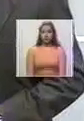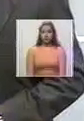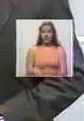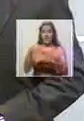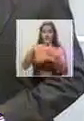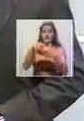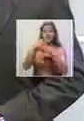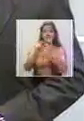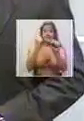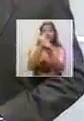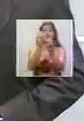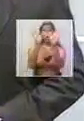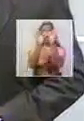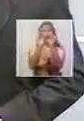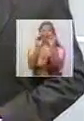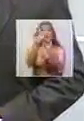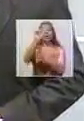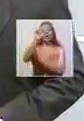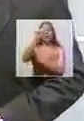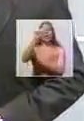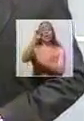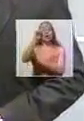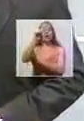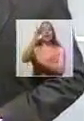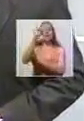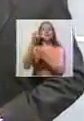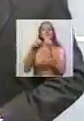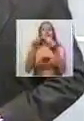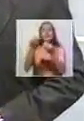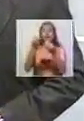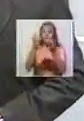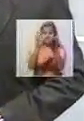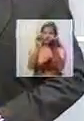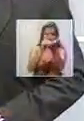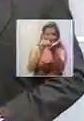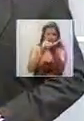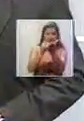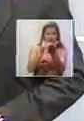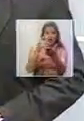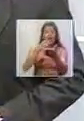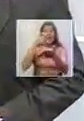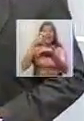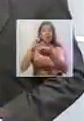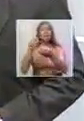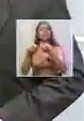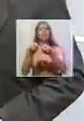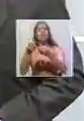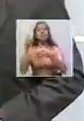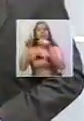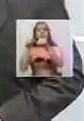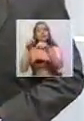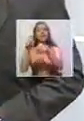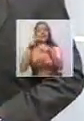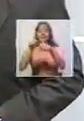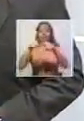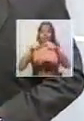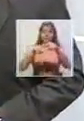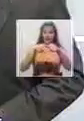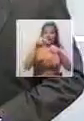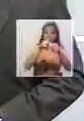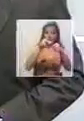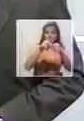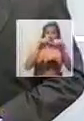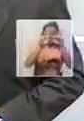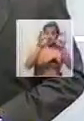A partir de este año, los congresos de Andes serán virtuales. La certificación de asistencia dependerá de la participación en línea de los maestros